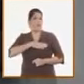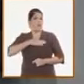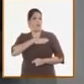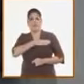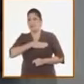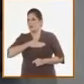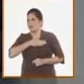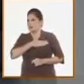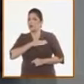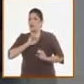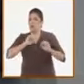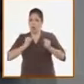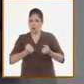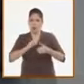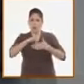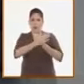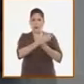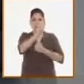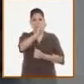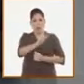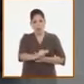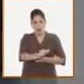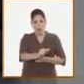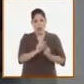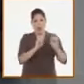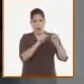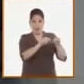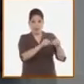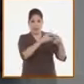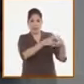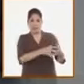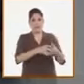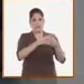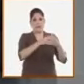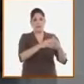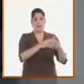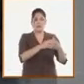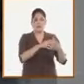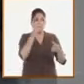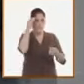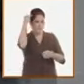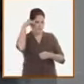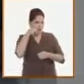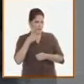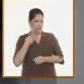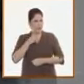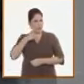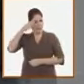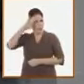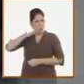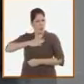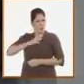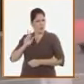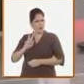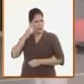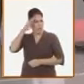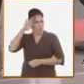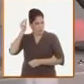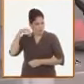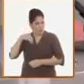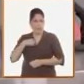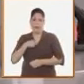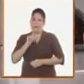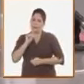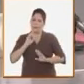al al consulado o a la Embajada de Estados Unidos en el país donde ellos de des donde quieren